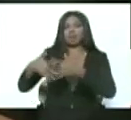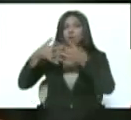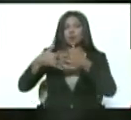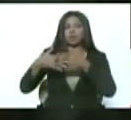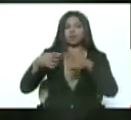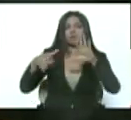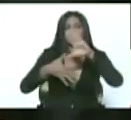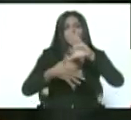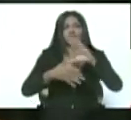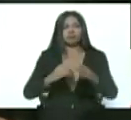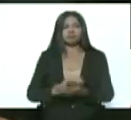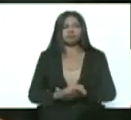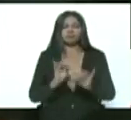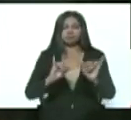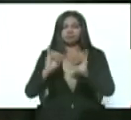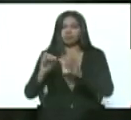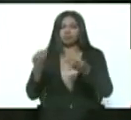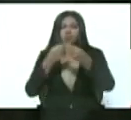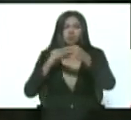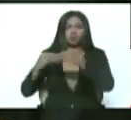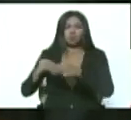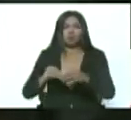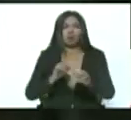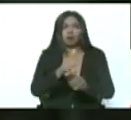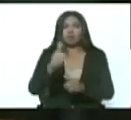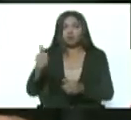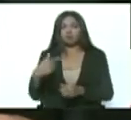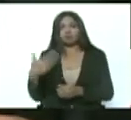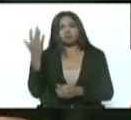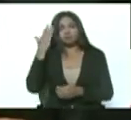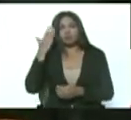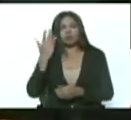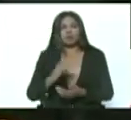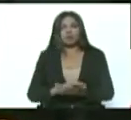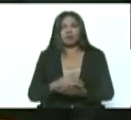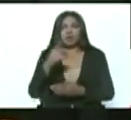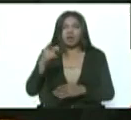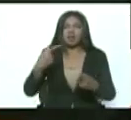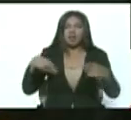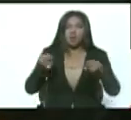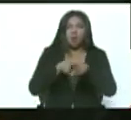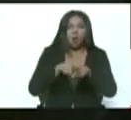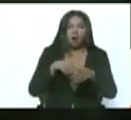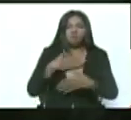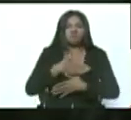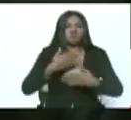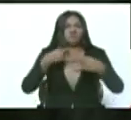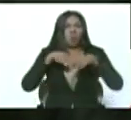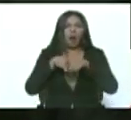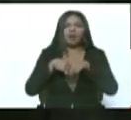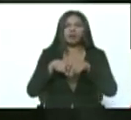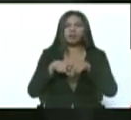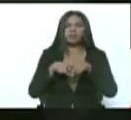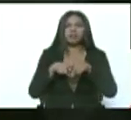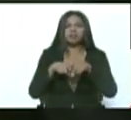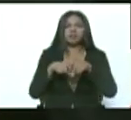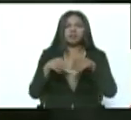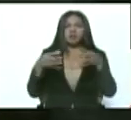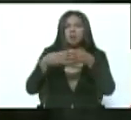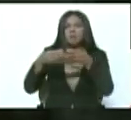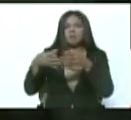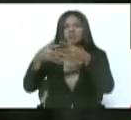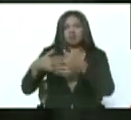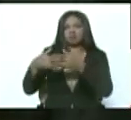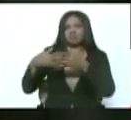manera que, como cada ladrón juzga por su condición, parece que él anda juzgando por su condición, el señor Pence. Nuestra condición es la de